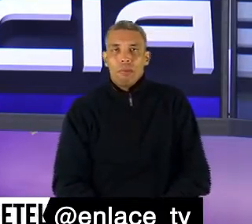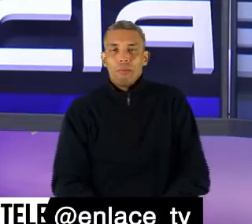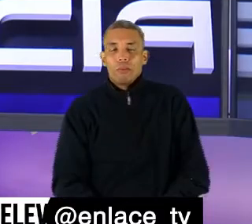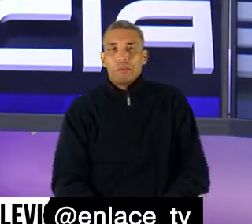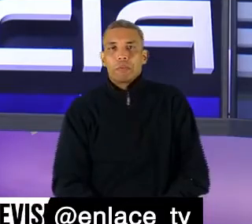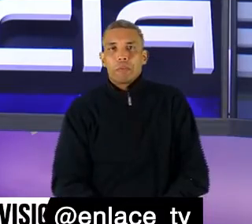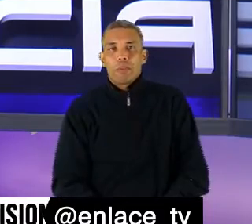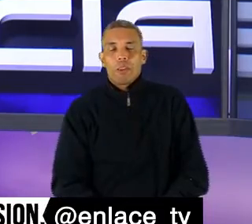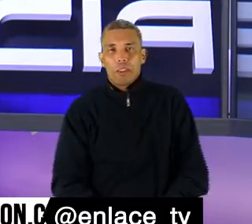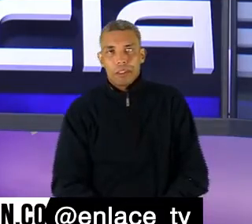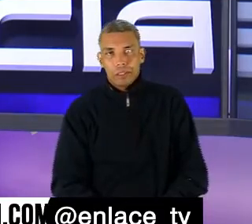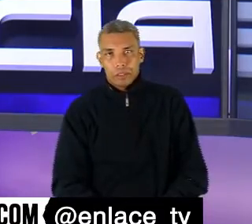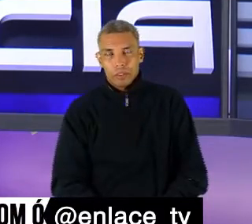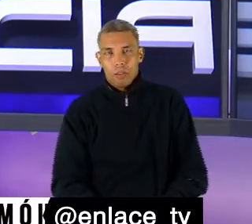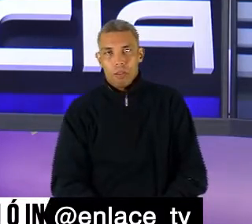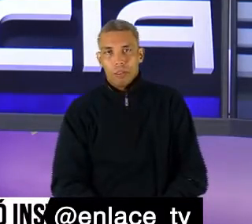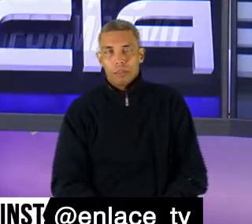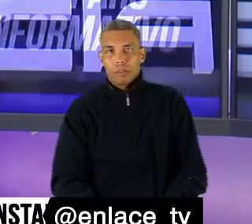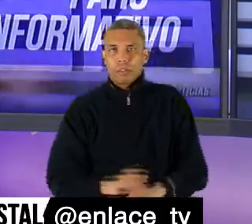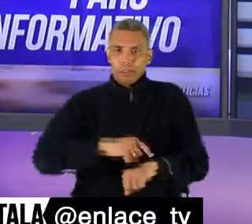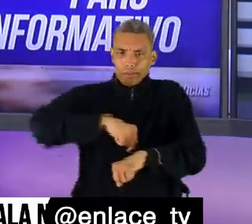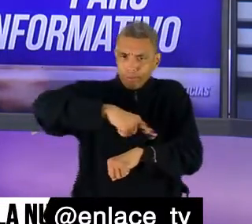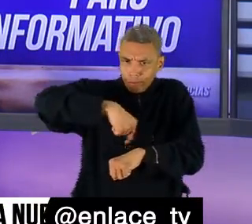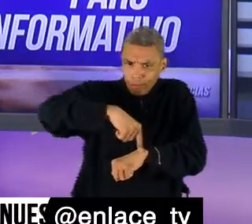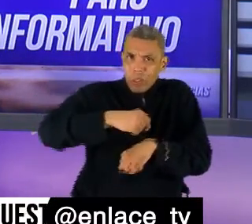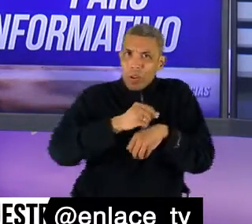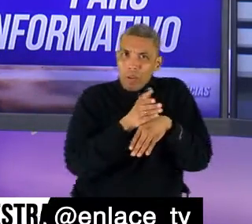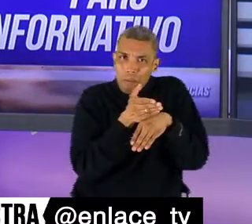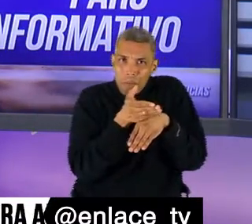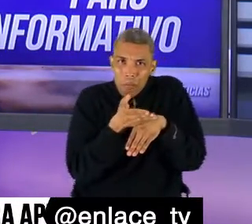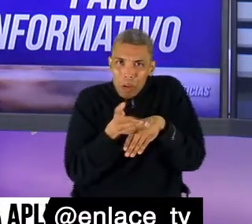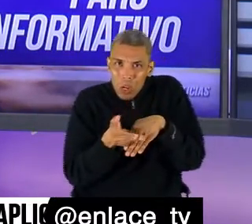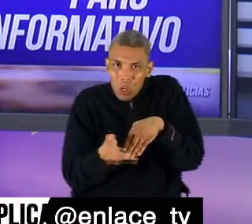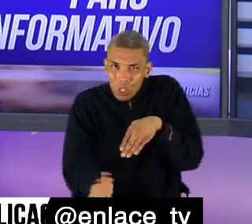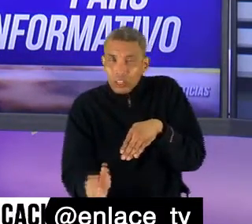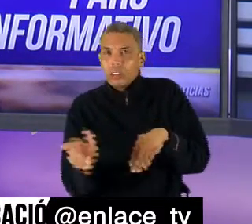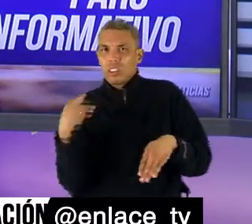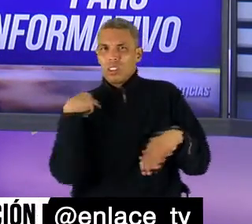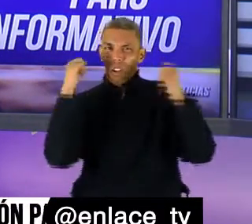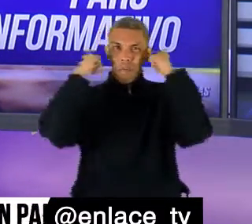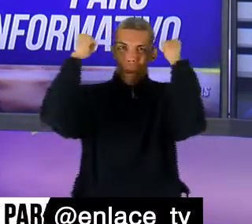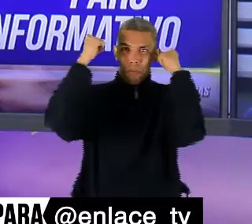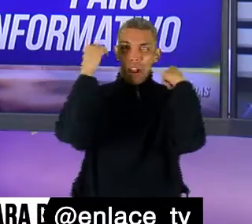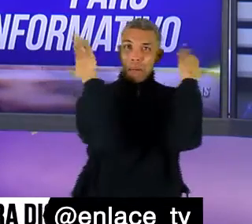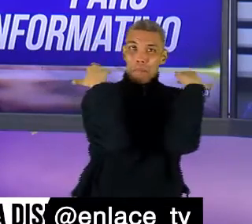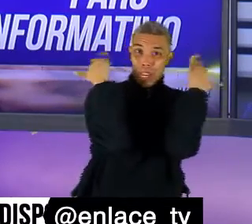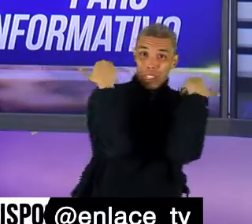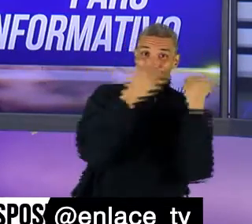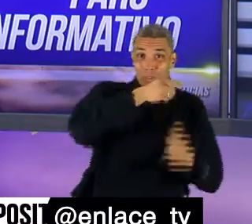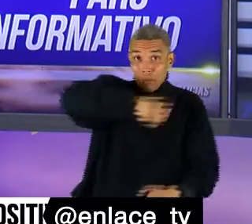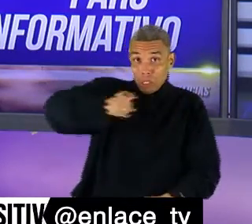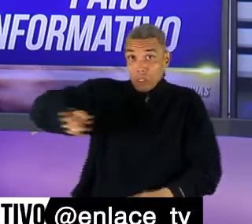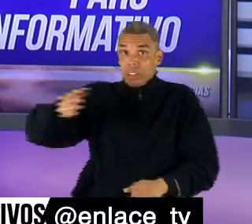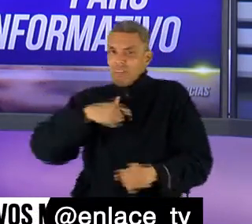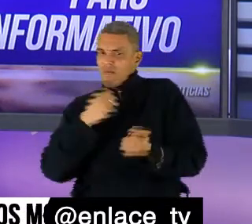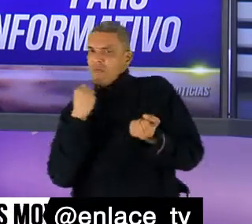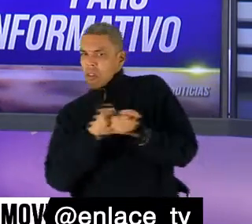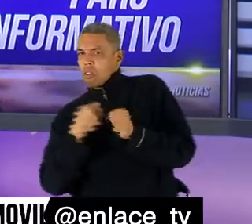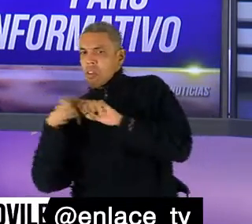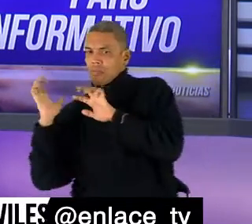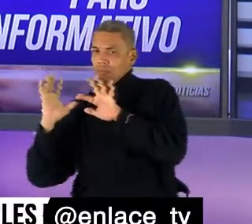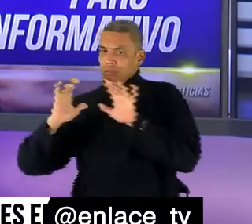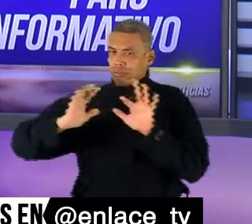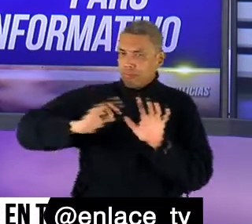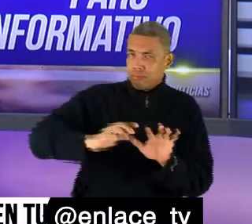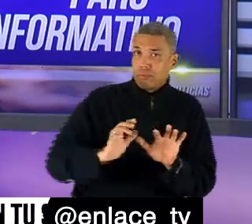En las próximas horas, camioneros de Barranca Bermeja y la región esperan unirse al paro nacional agrario. Hasta el momento continúan con pares